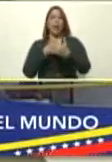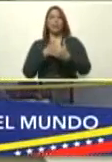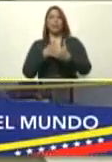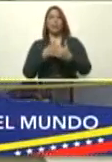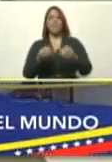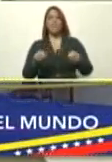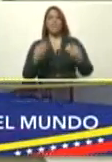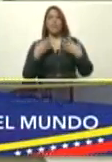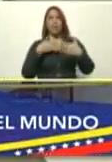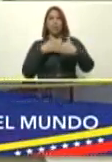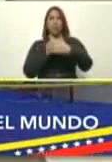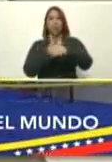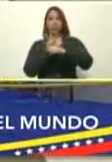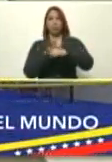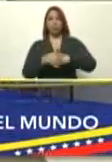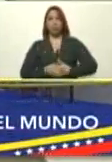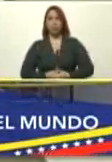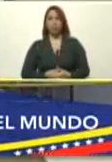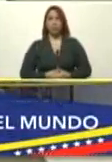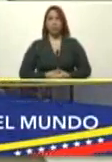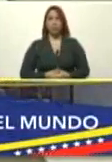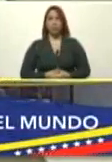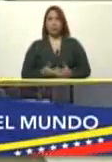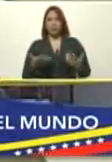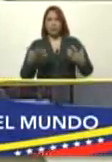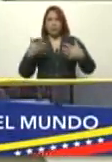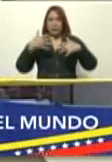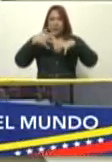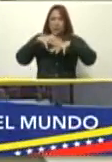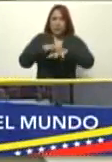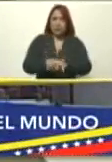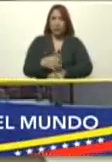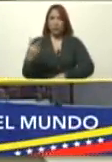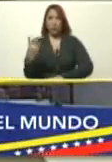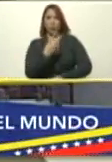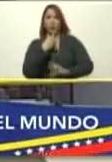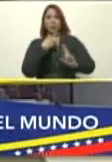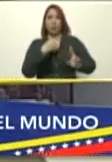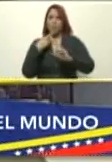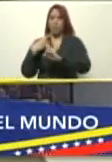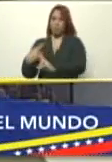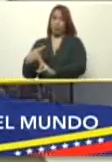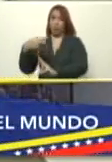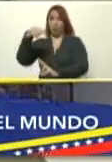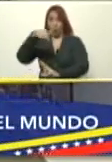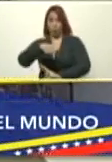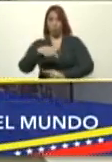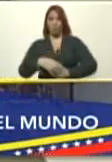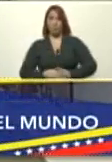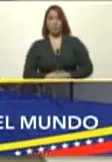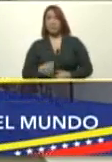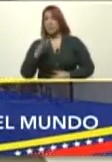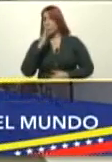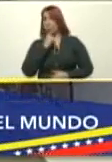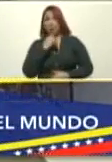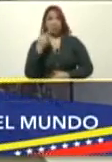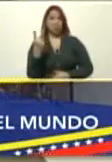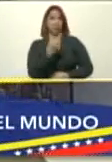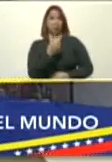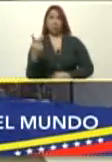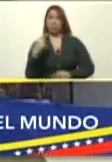contra el coronavirus. Entonces combinaríamos esas dos respuestas. Hoy por hoy no existen esas dos